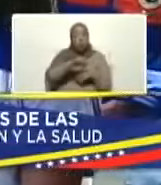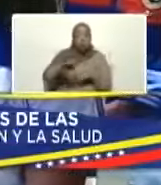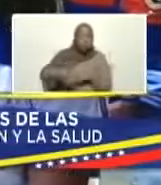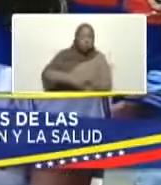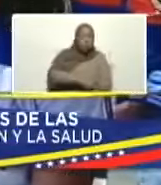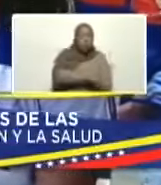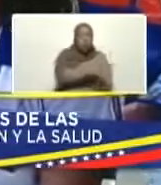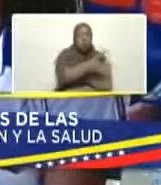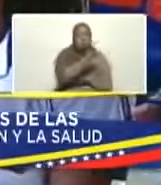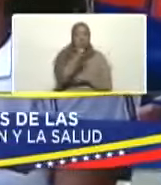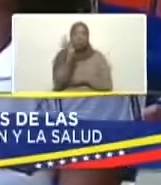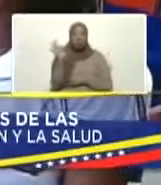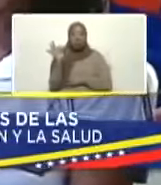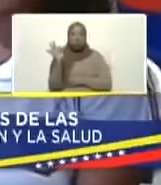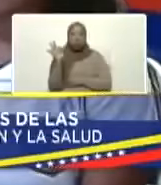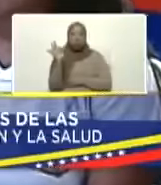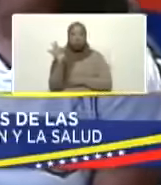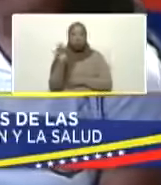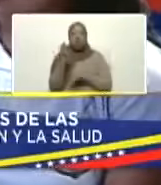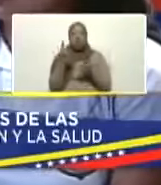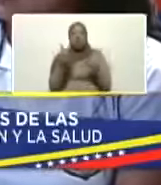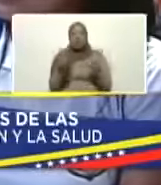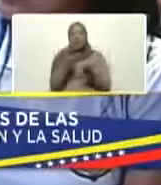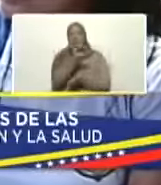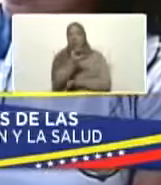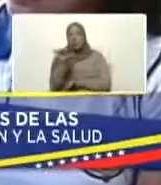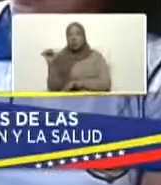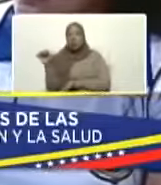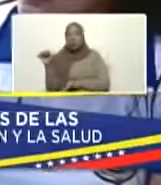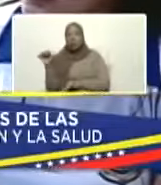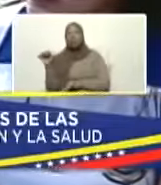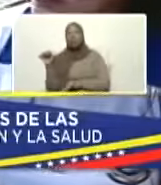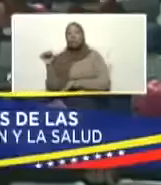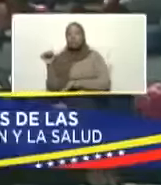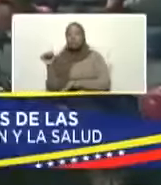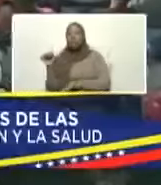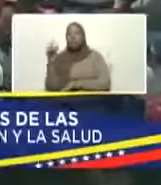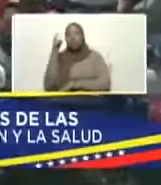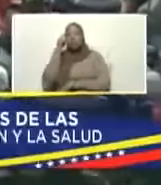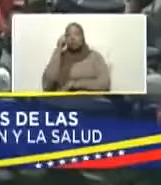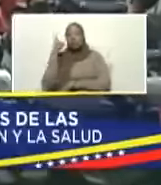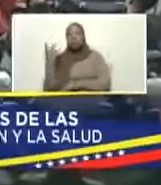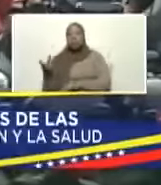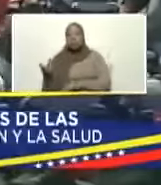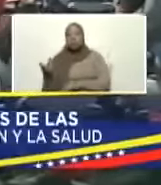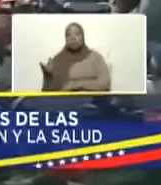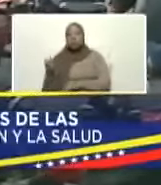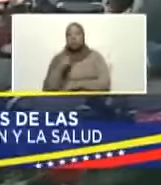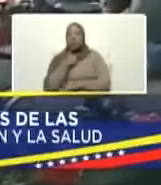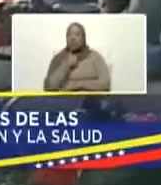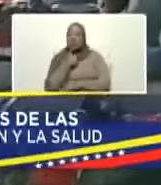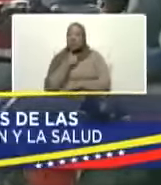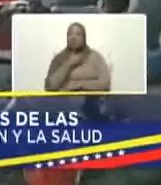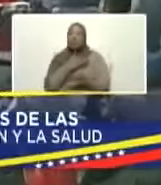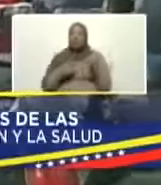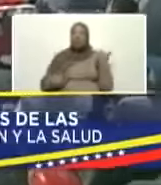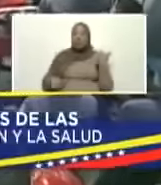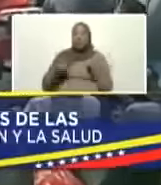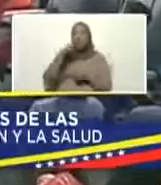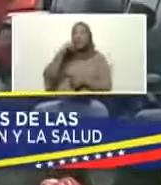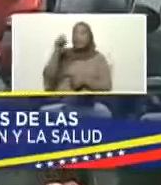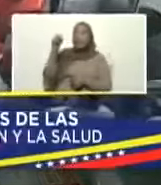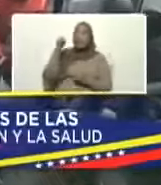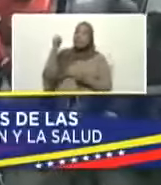día, 24/7, como dicen, ¿ah? Así es que dicen. ¿Cómo es que